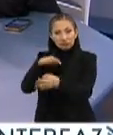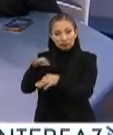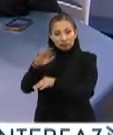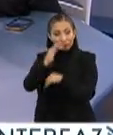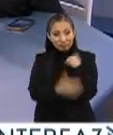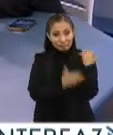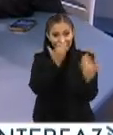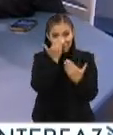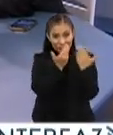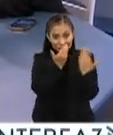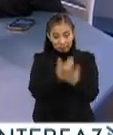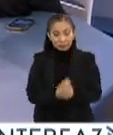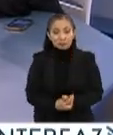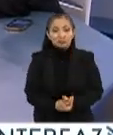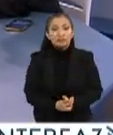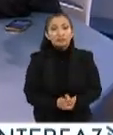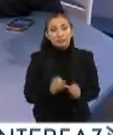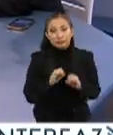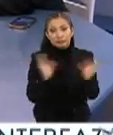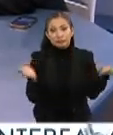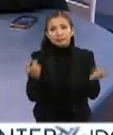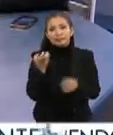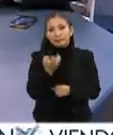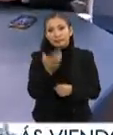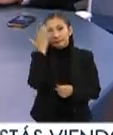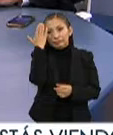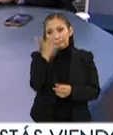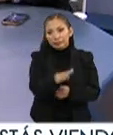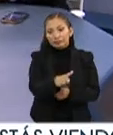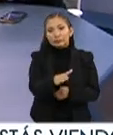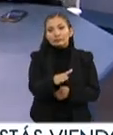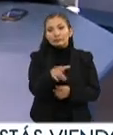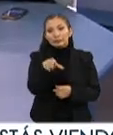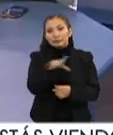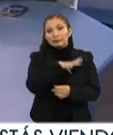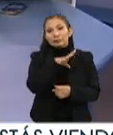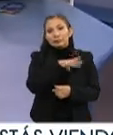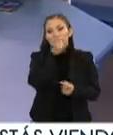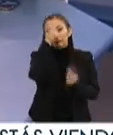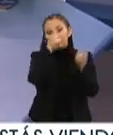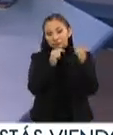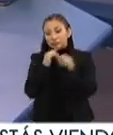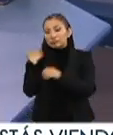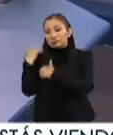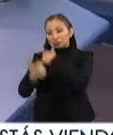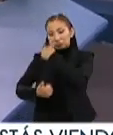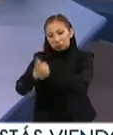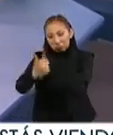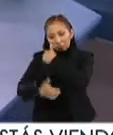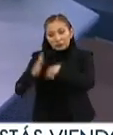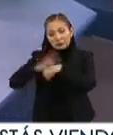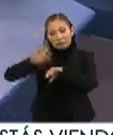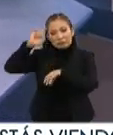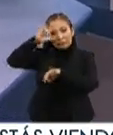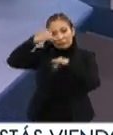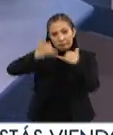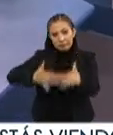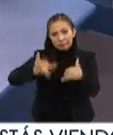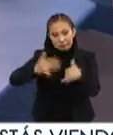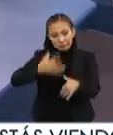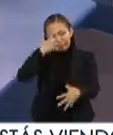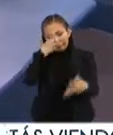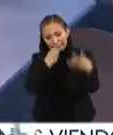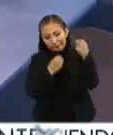vez terminen sus estudios. Claro, porque bueno, pues sabemos que hay algunas carreras que son más complejas, ¿no?, de